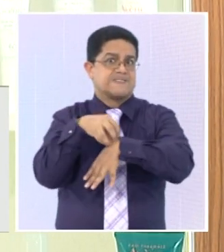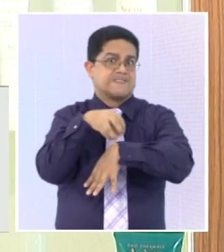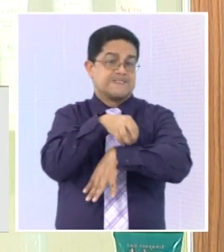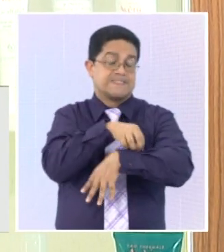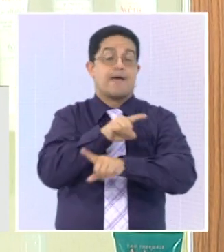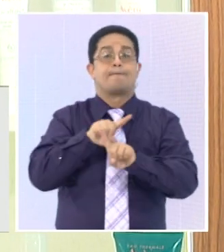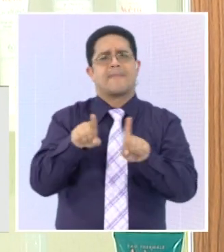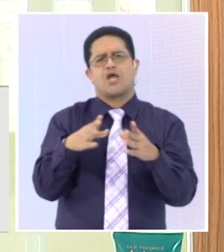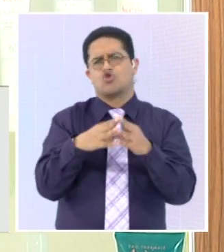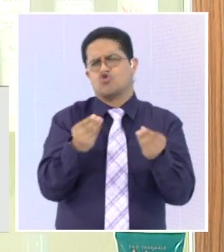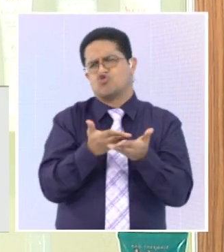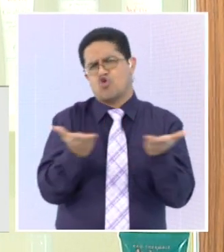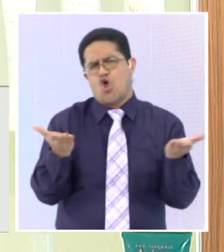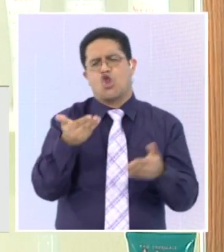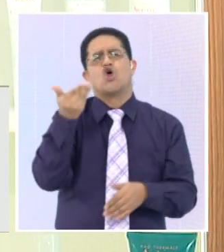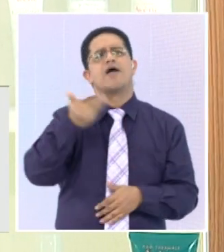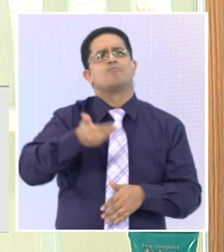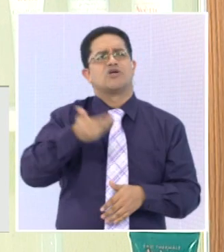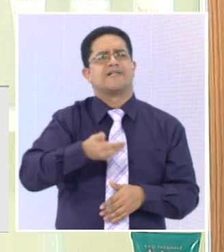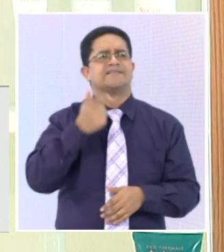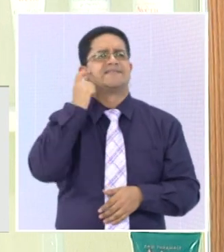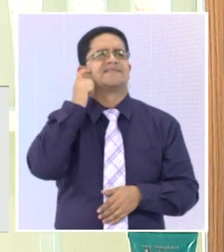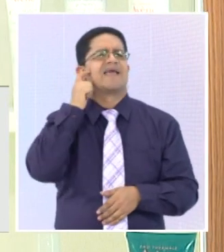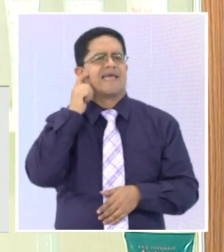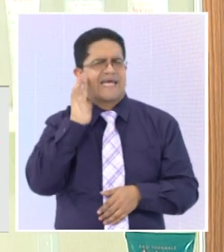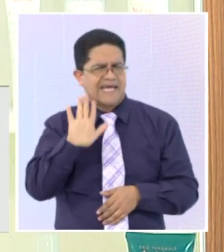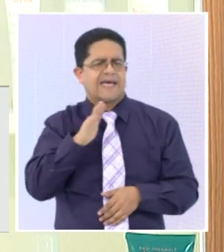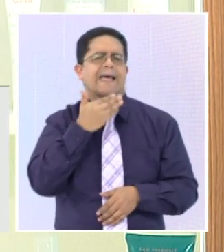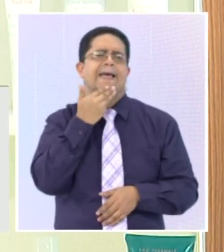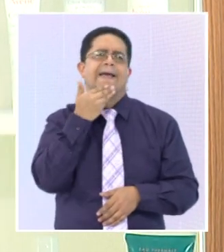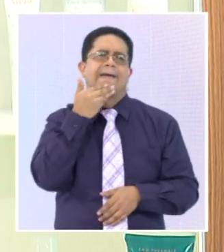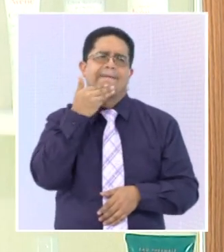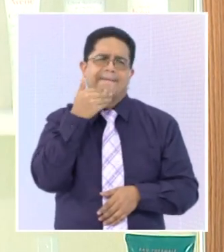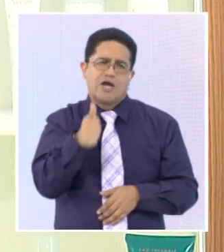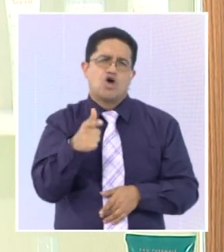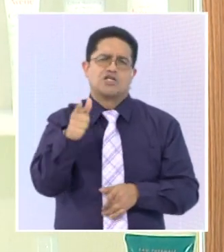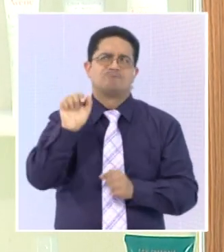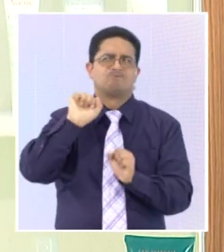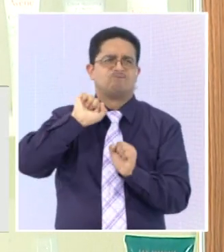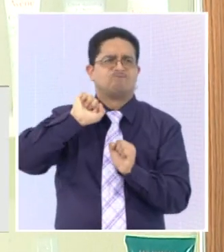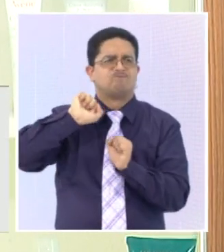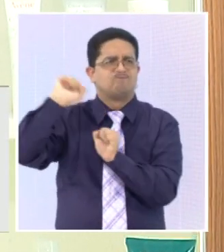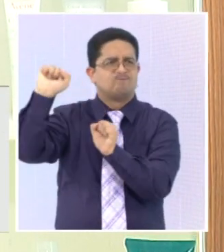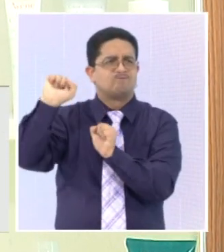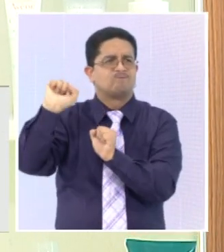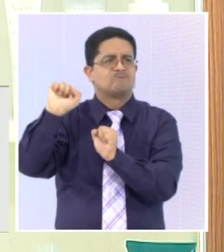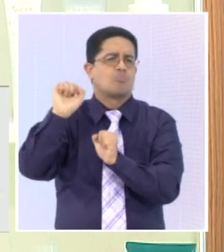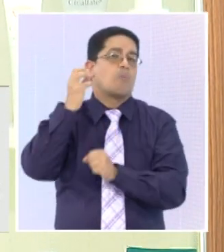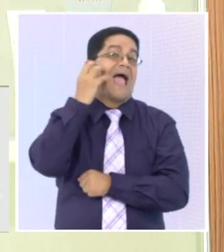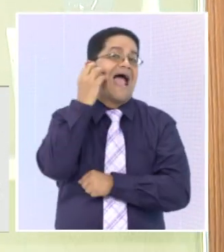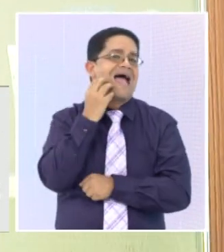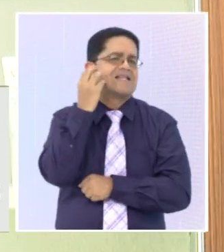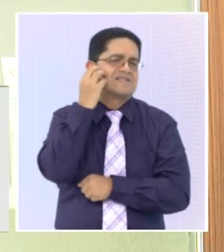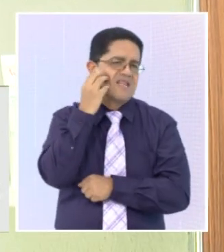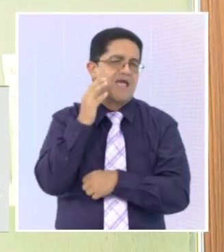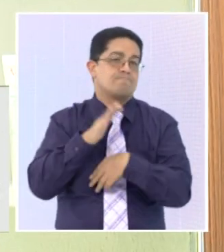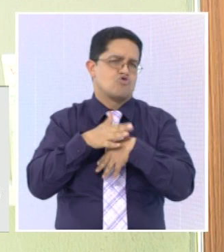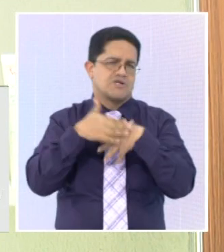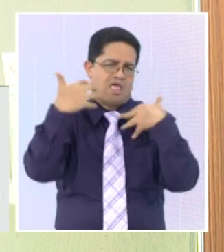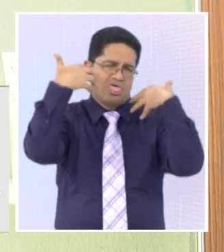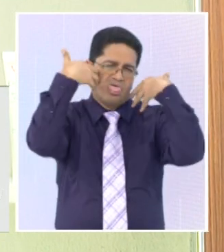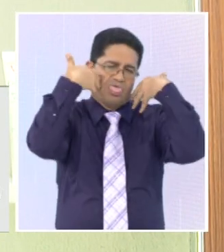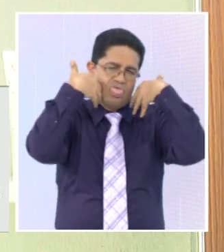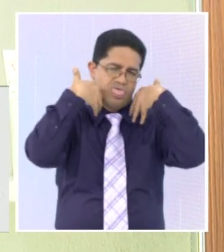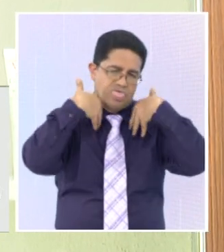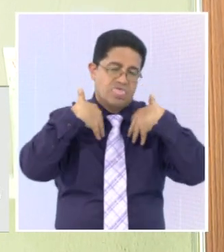es indispensable. Creo que lo mejor para evitar, digamos, brotes de acné por la cantidad de sudor que uno puede